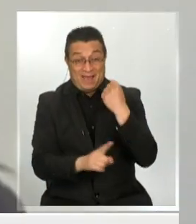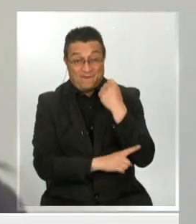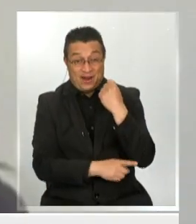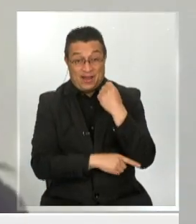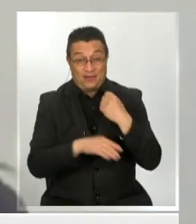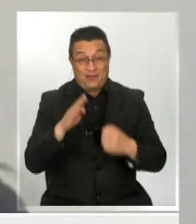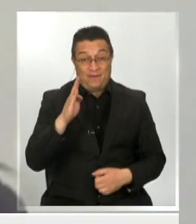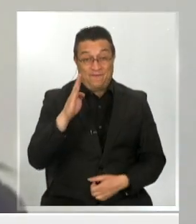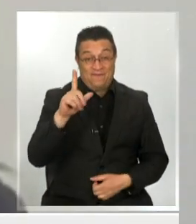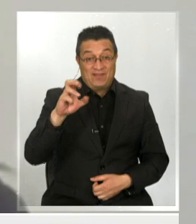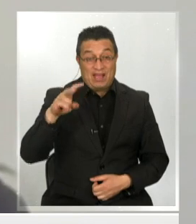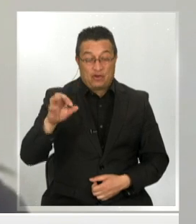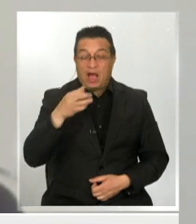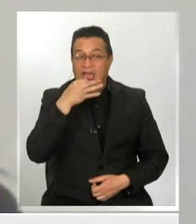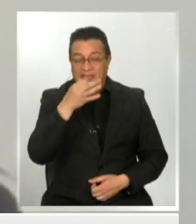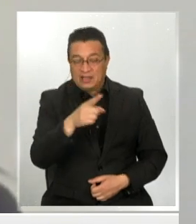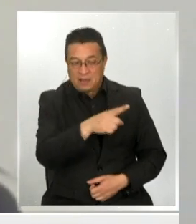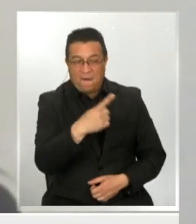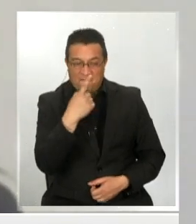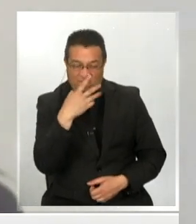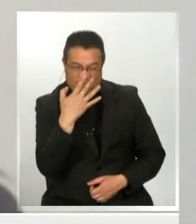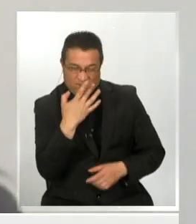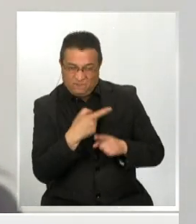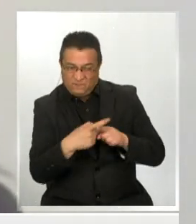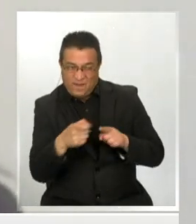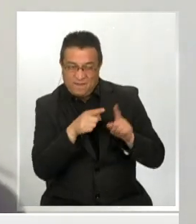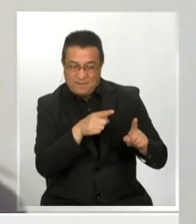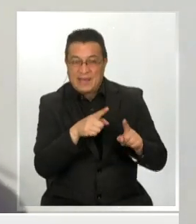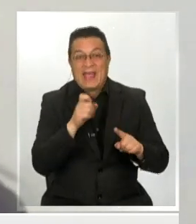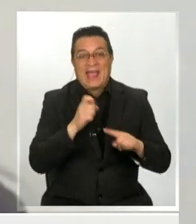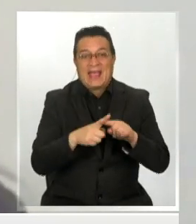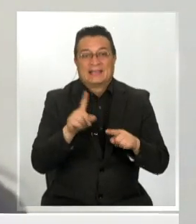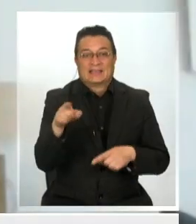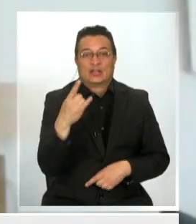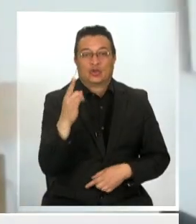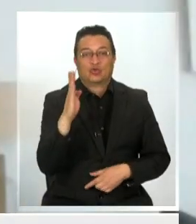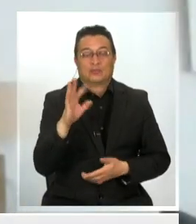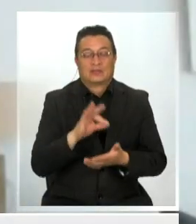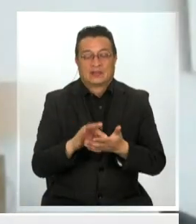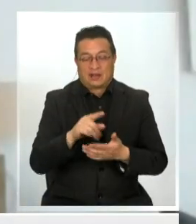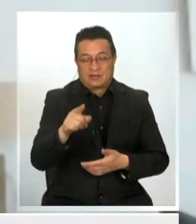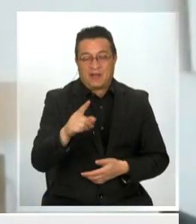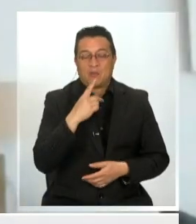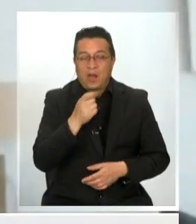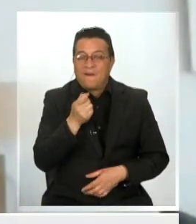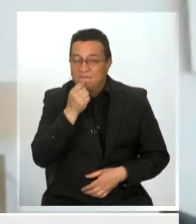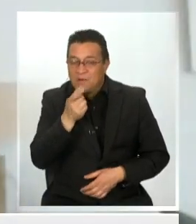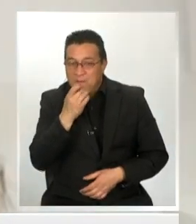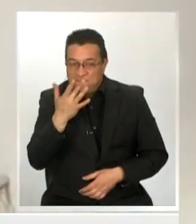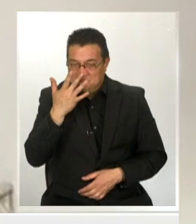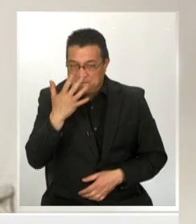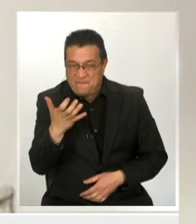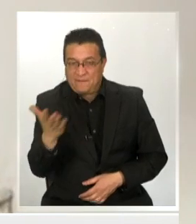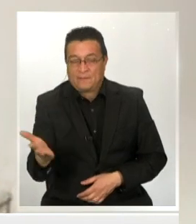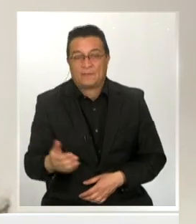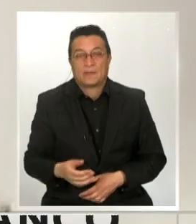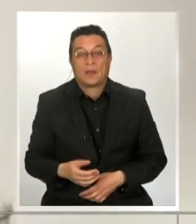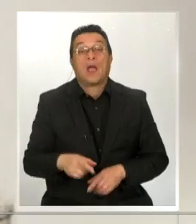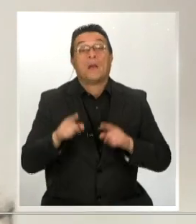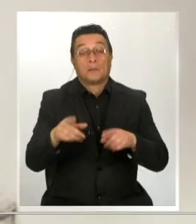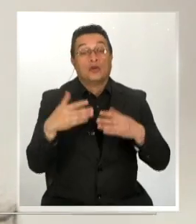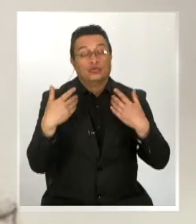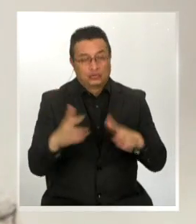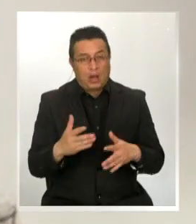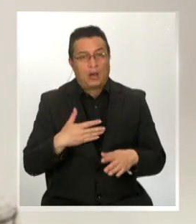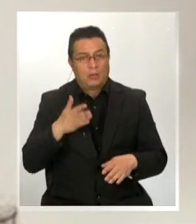Público se ha encaprichado con la ex subsecretaria. Acusó mala fe en las imputaciones. Hemos asistido más